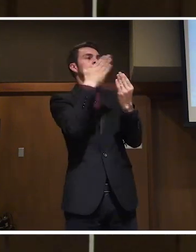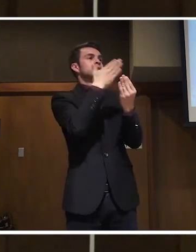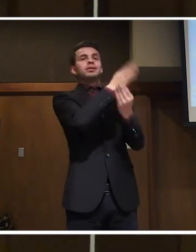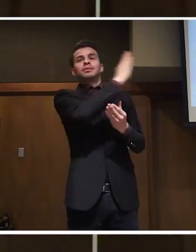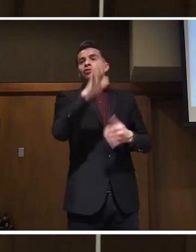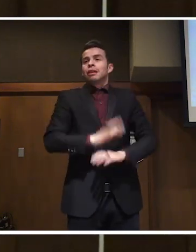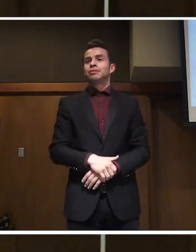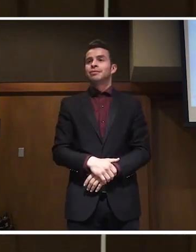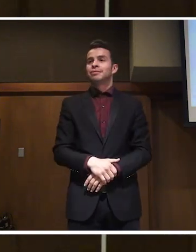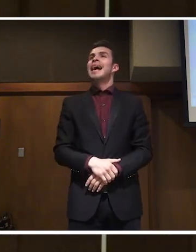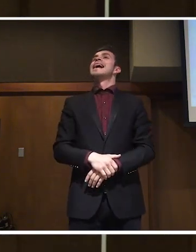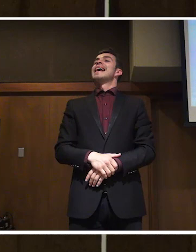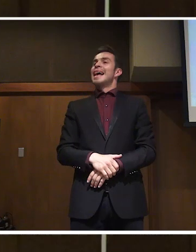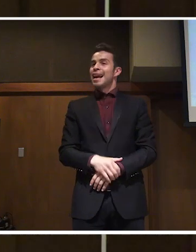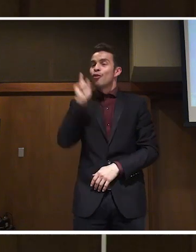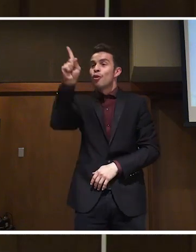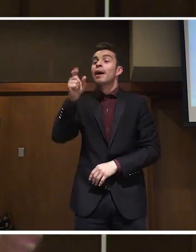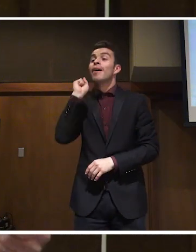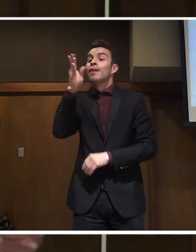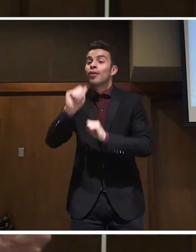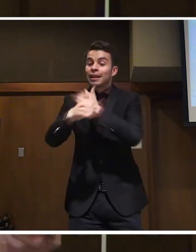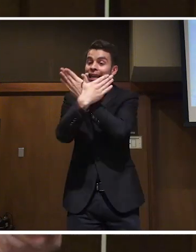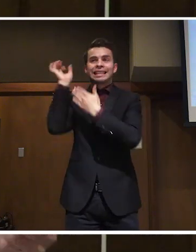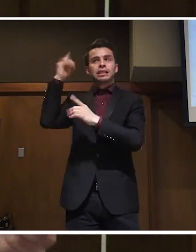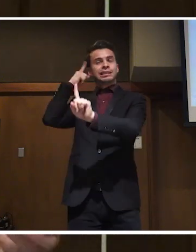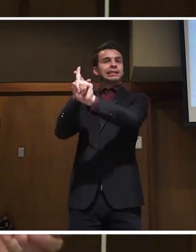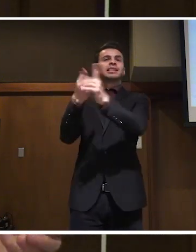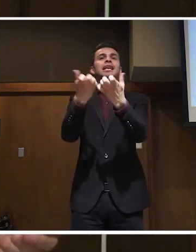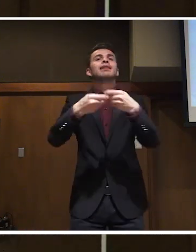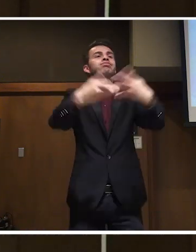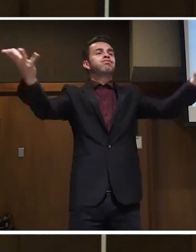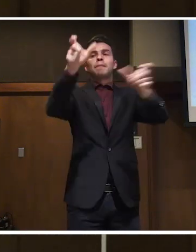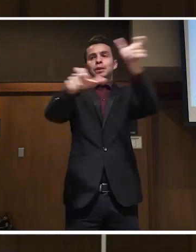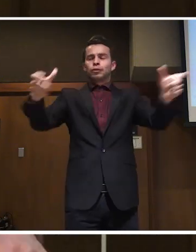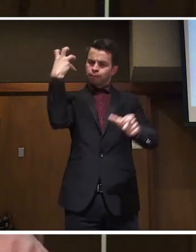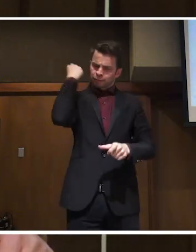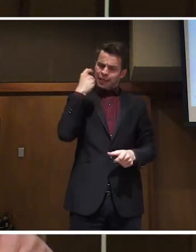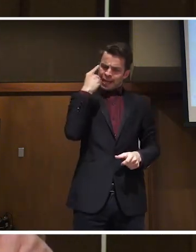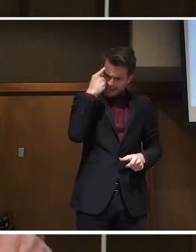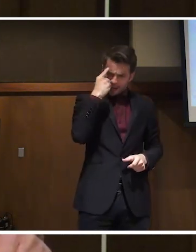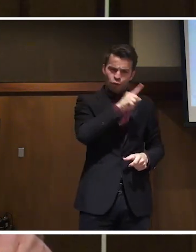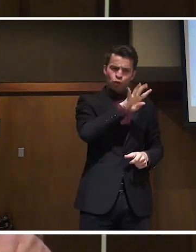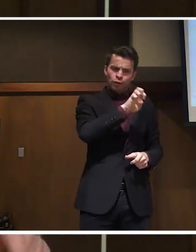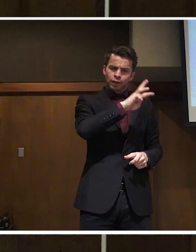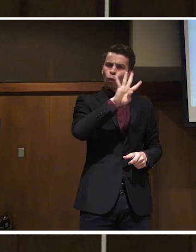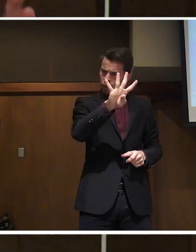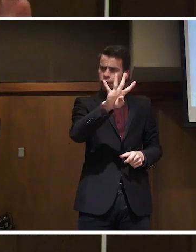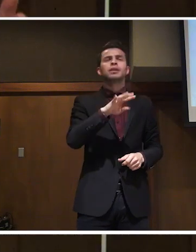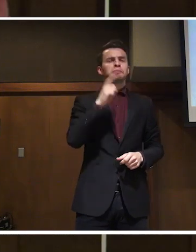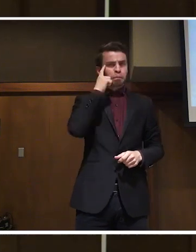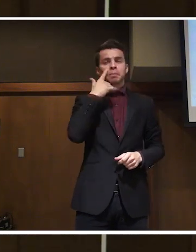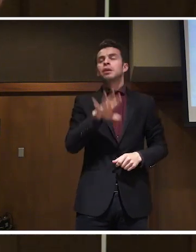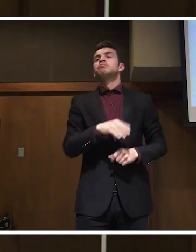cierta actitud de que las cosas pueden servirle a los otros. En el año 34, creo, dijeron, ve,